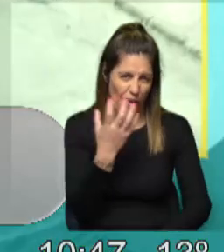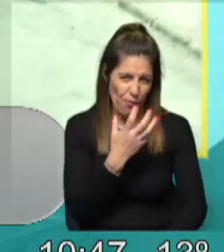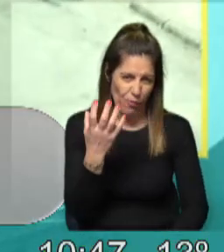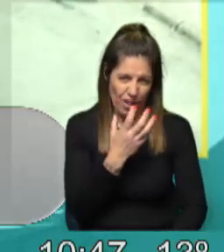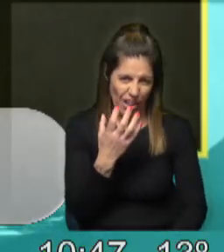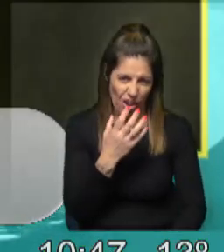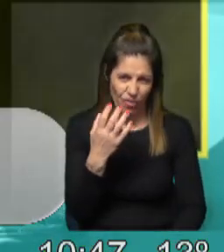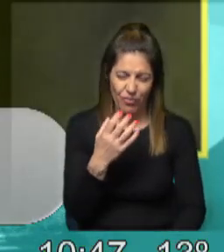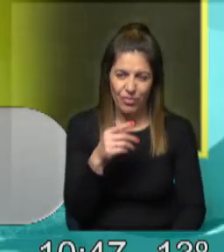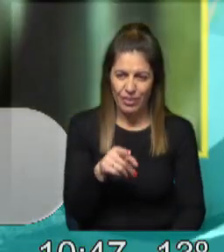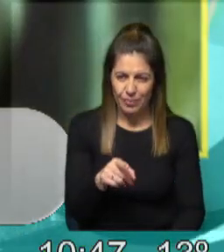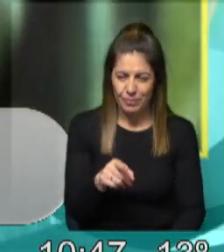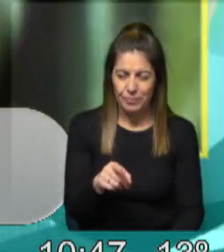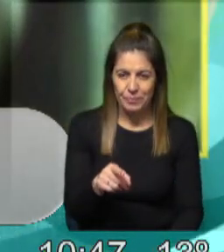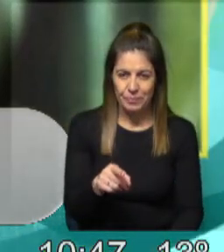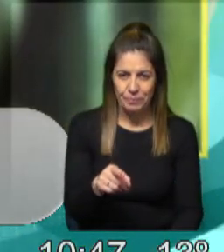tormentoso.